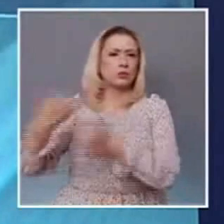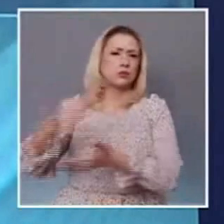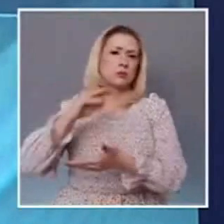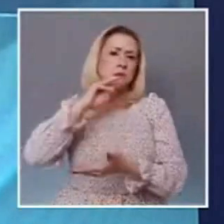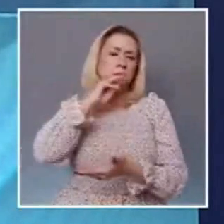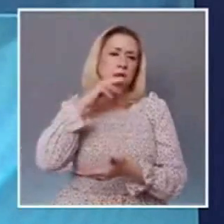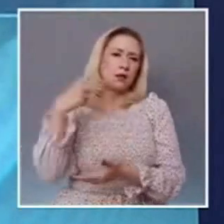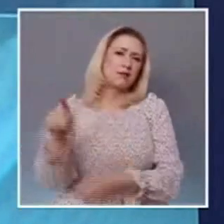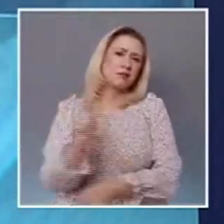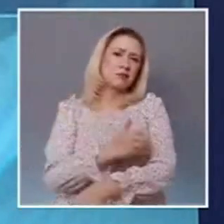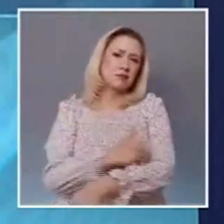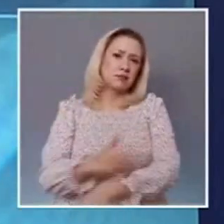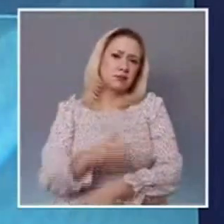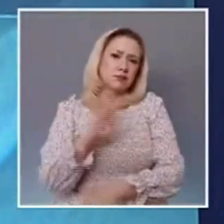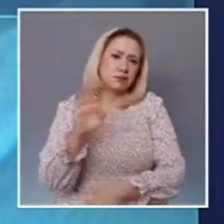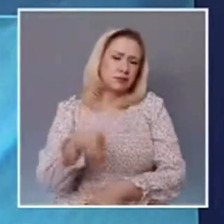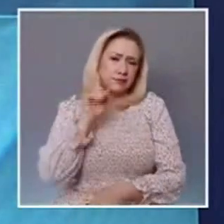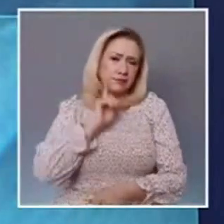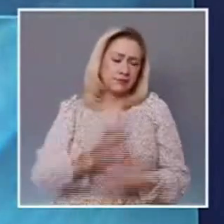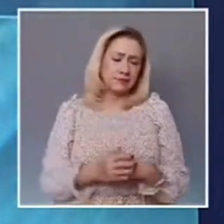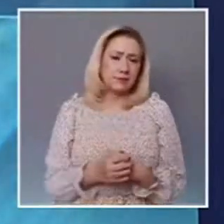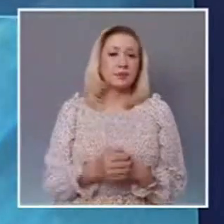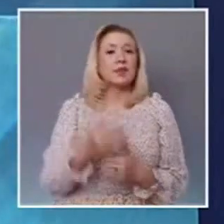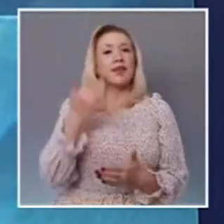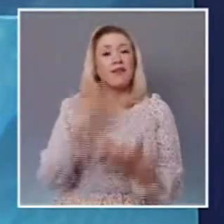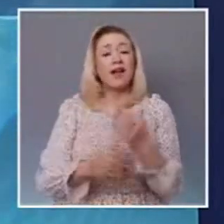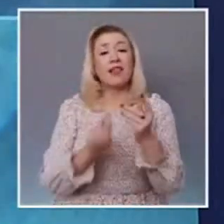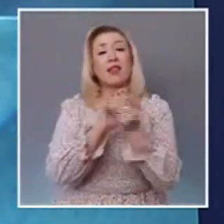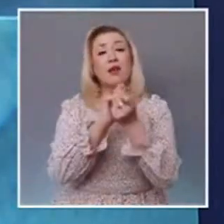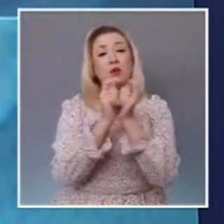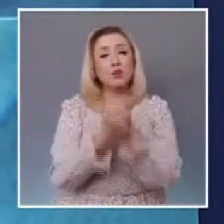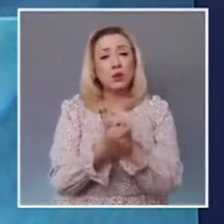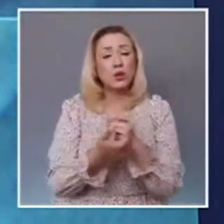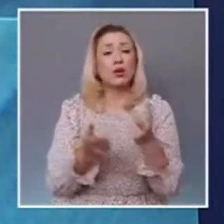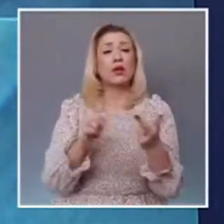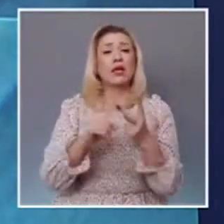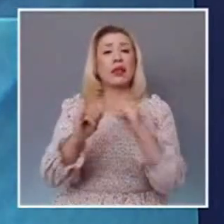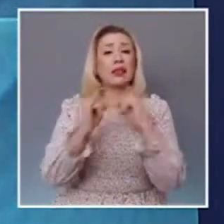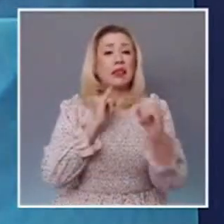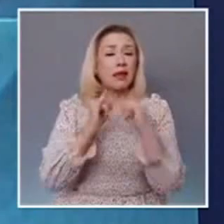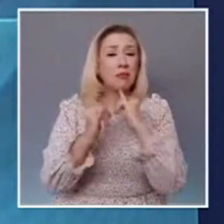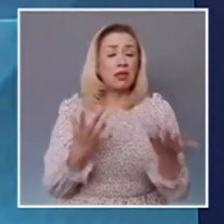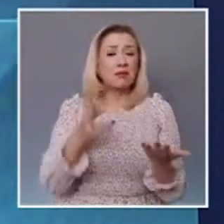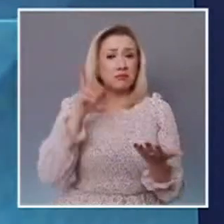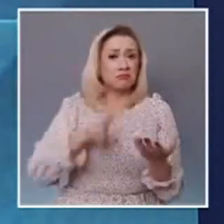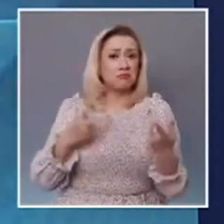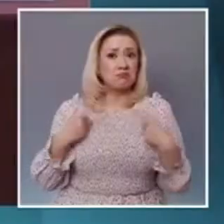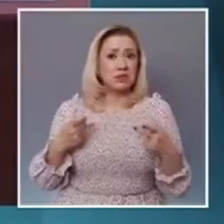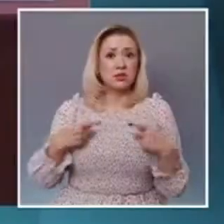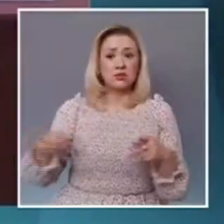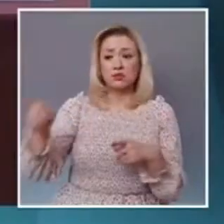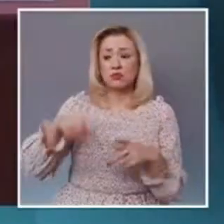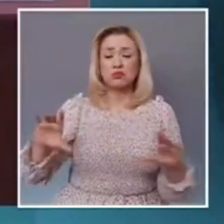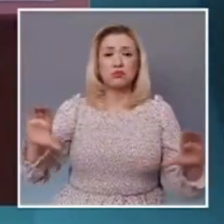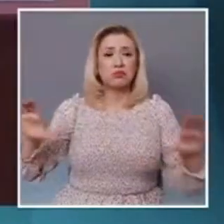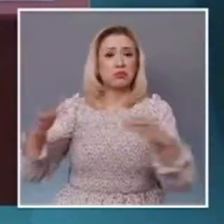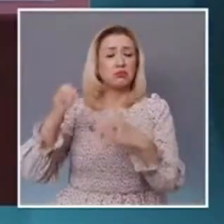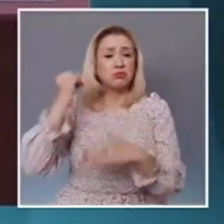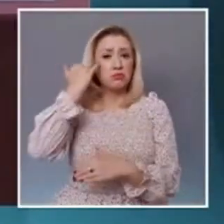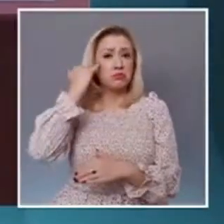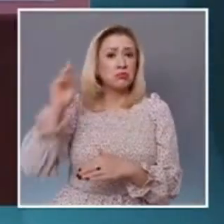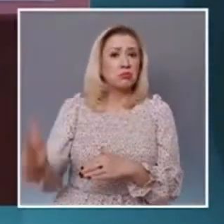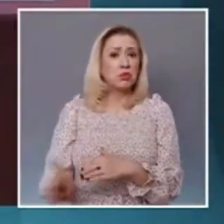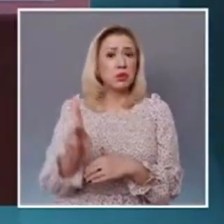Y la falta de intérpretes y traductores obstaculiza el acceso a la justicia de personas pertenecientes a pueblos y comunidades indígenas.